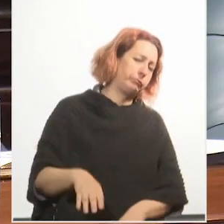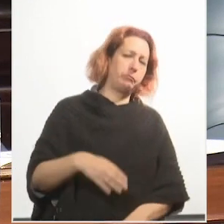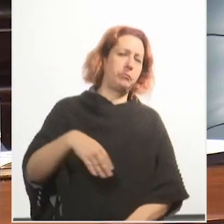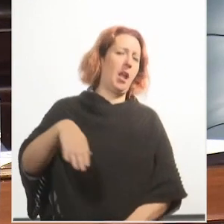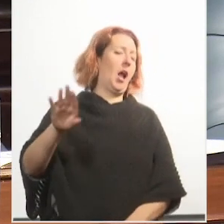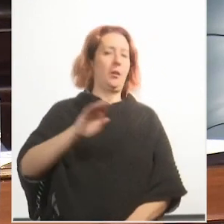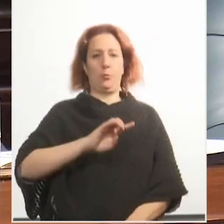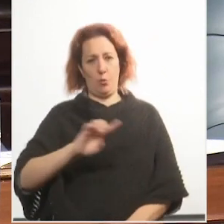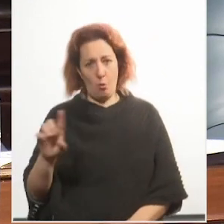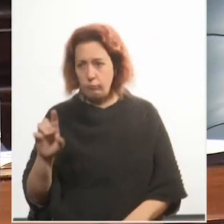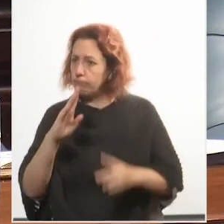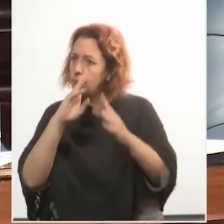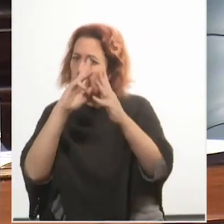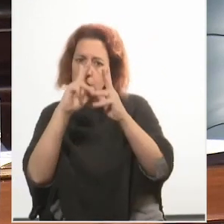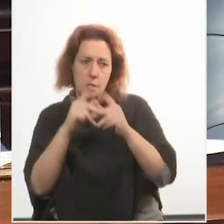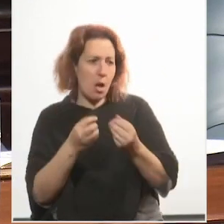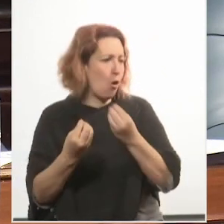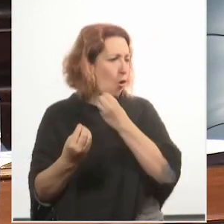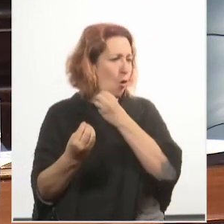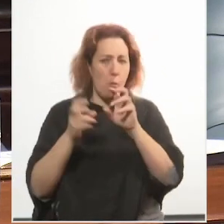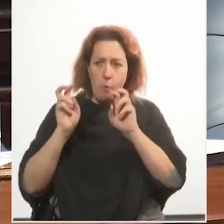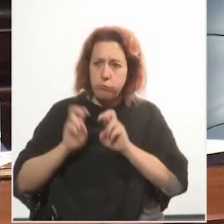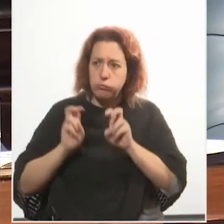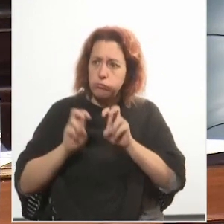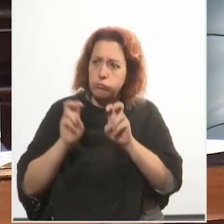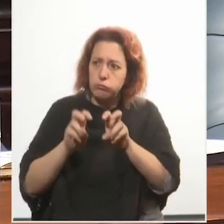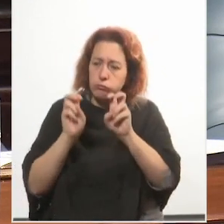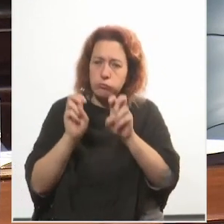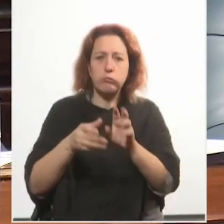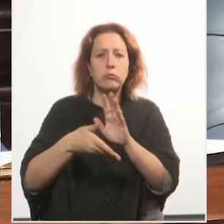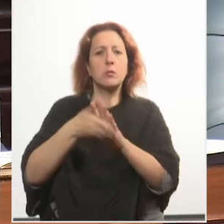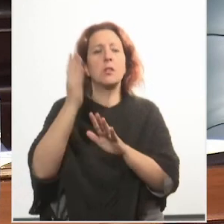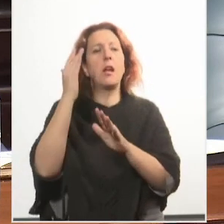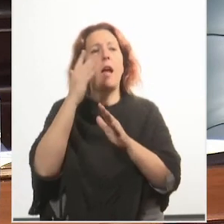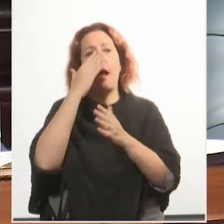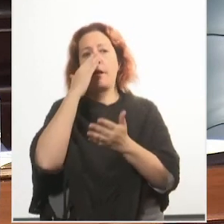organizar la salida, la expedición que, en definitiva,